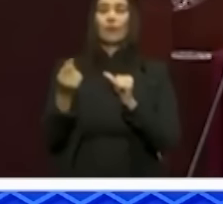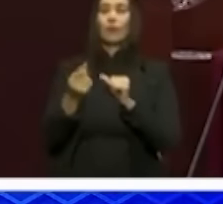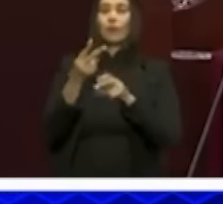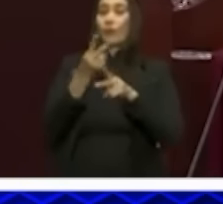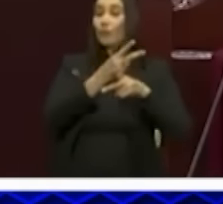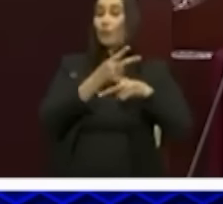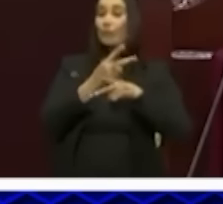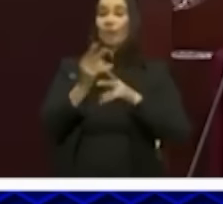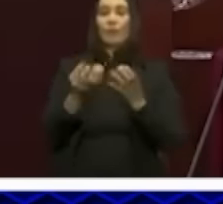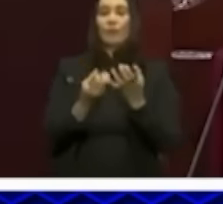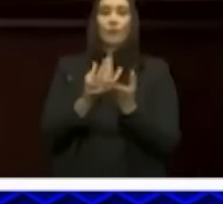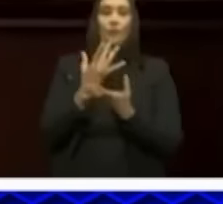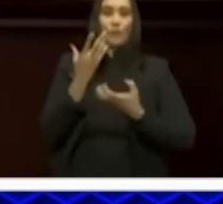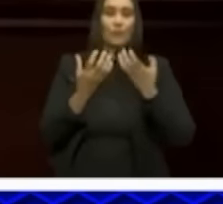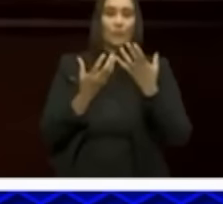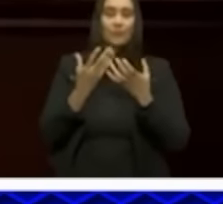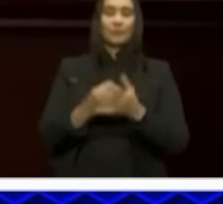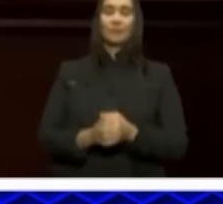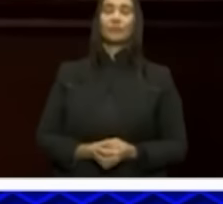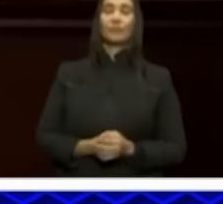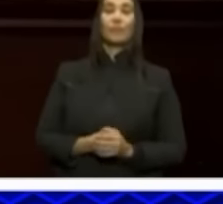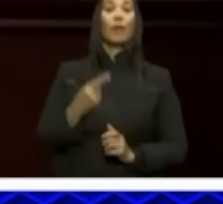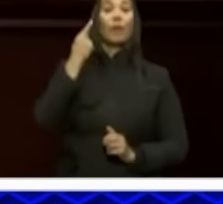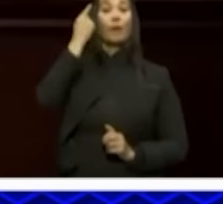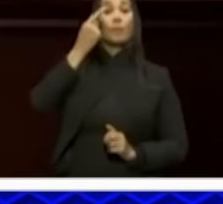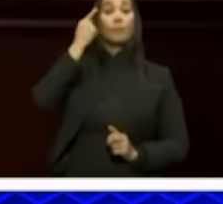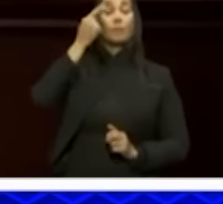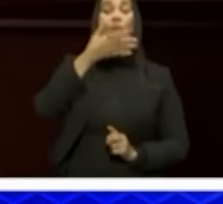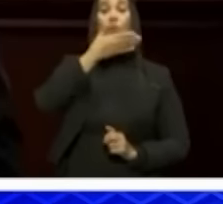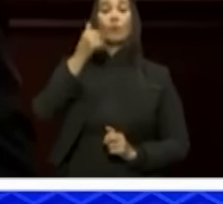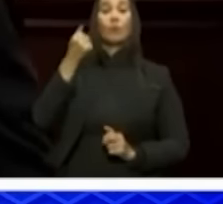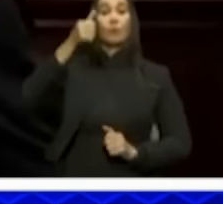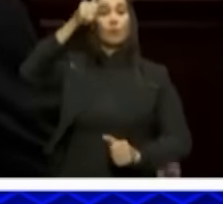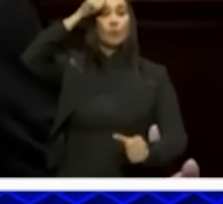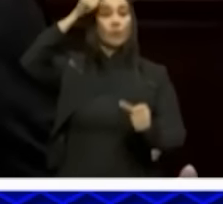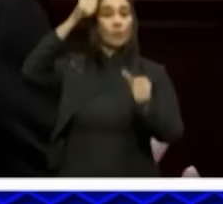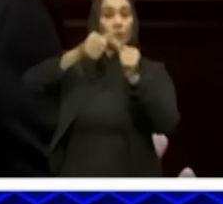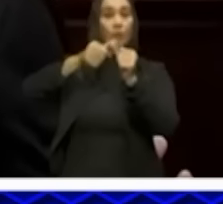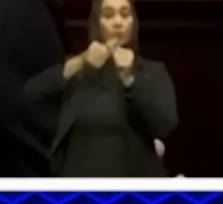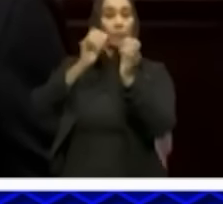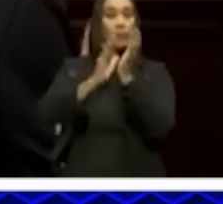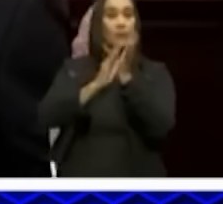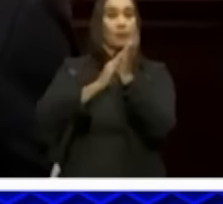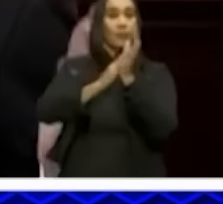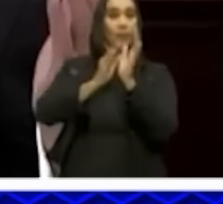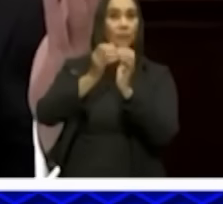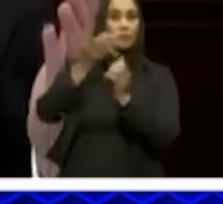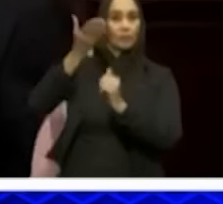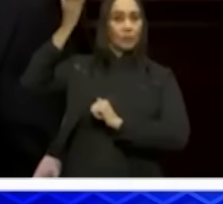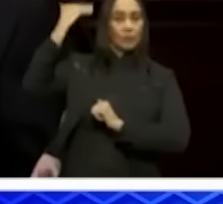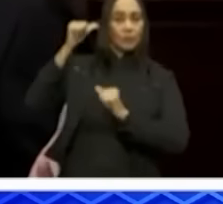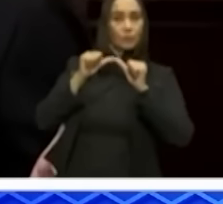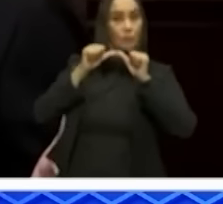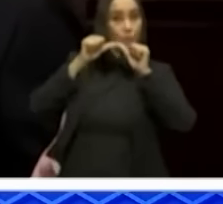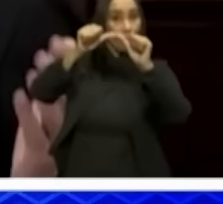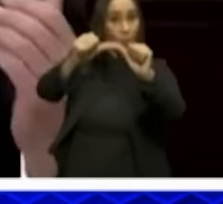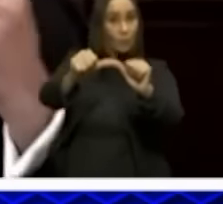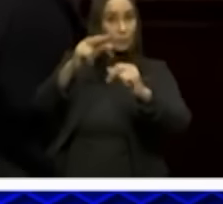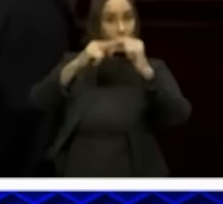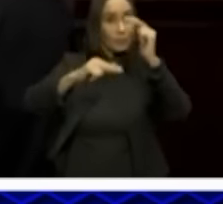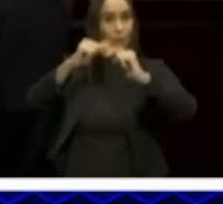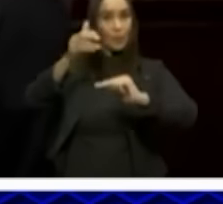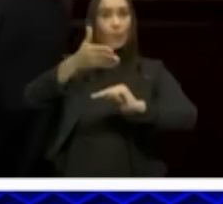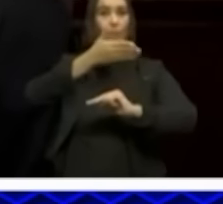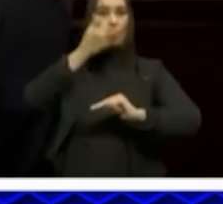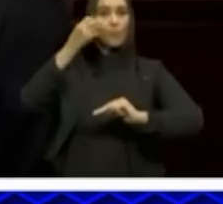una vía Me parece que soterrada y va a salir a la 6 de noviembre del peaje Son obras